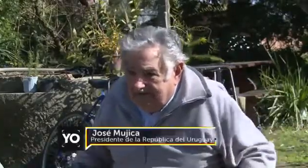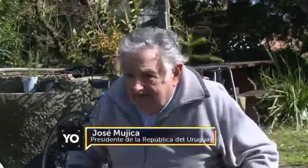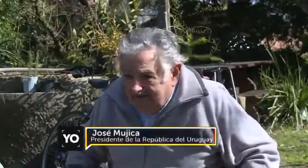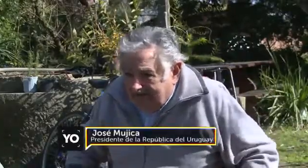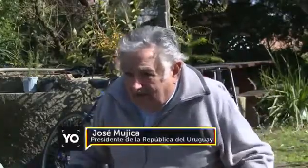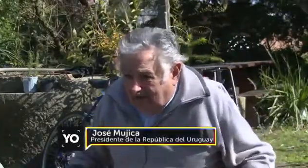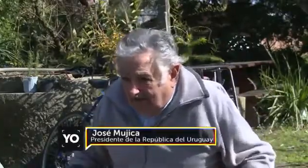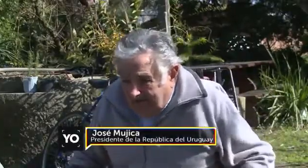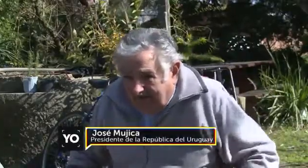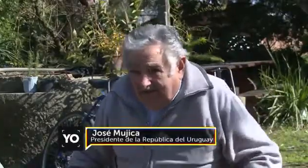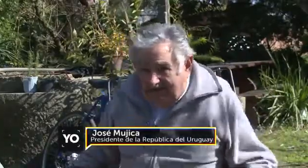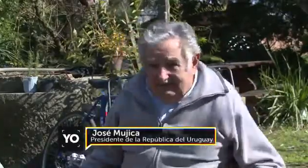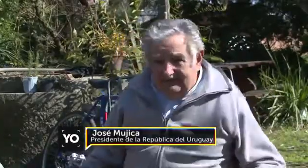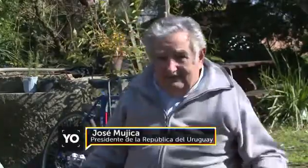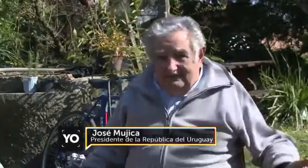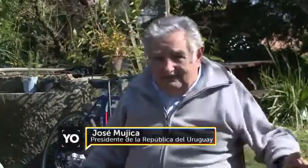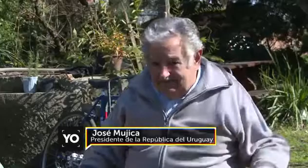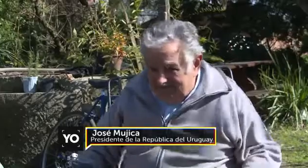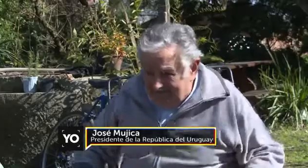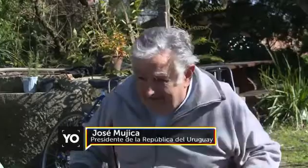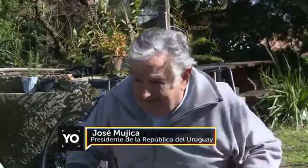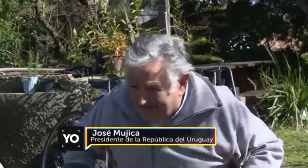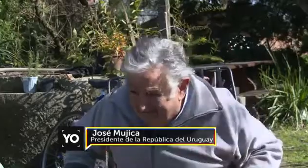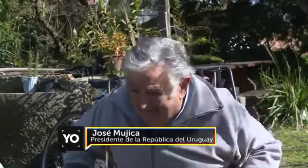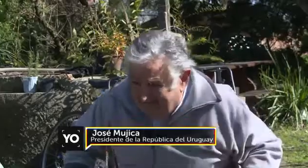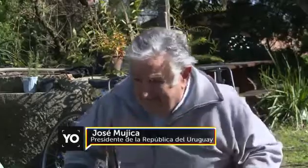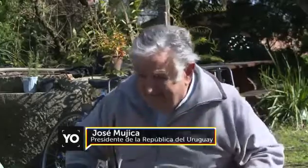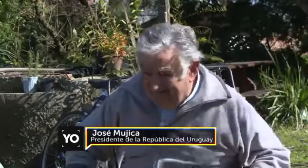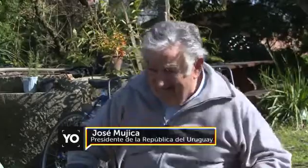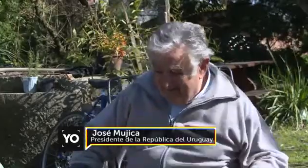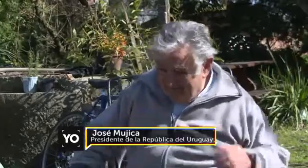héroe. ¡Qué joder!